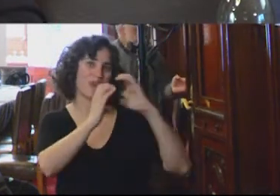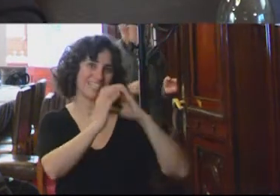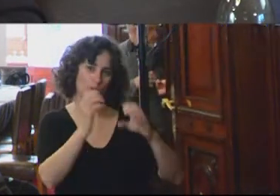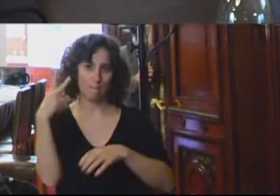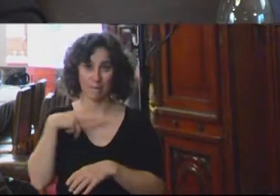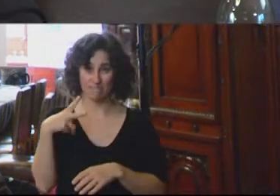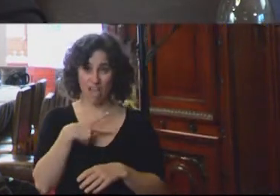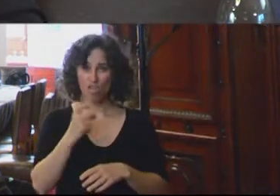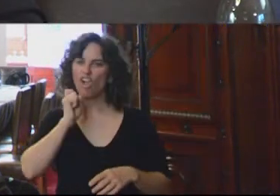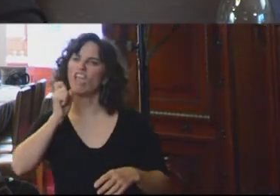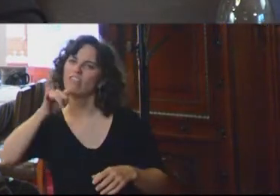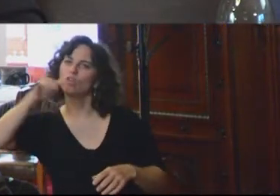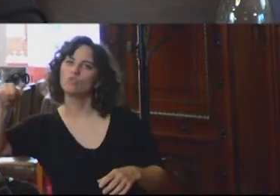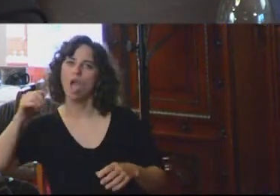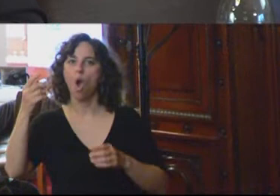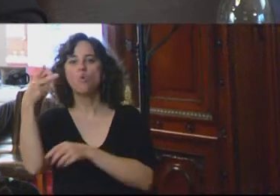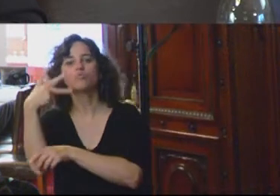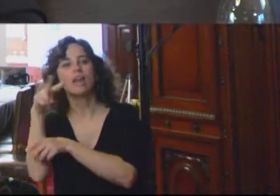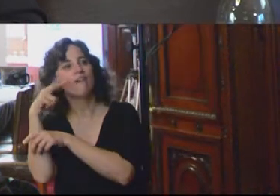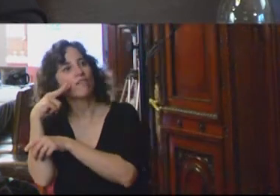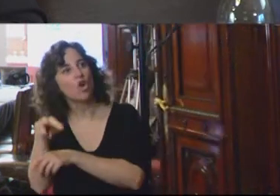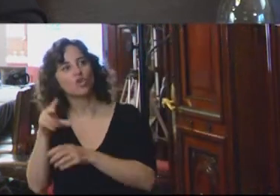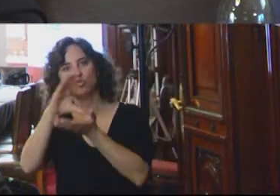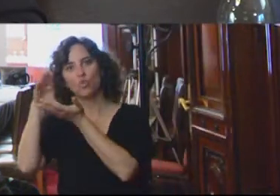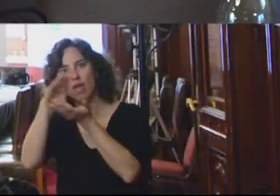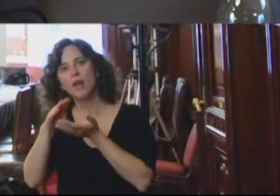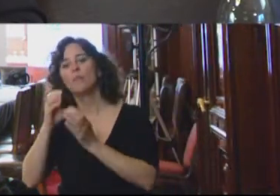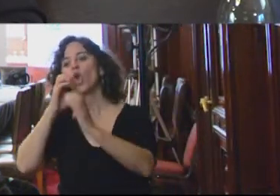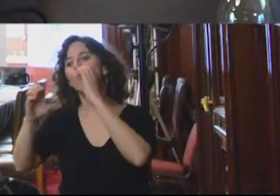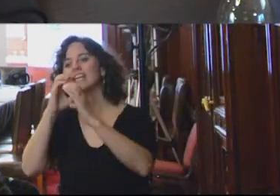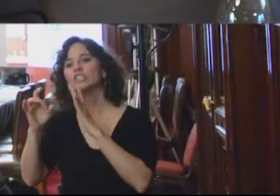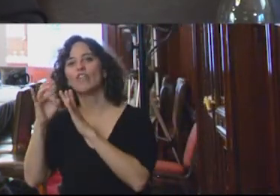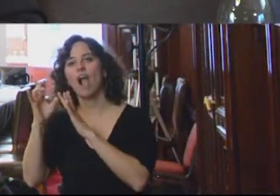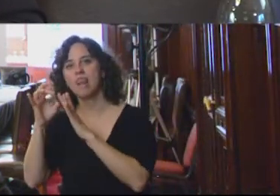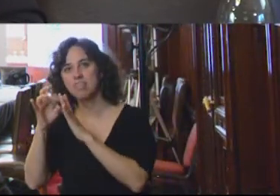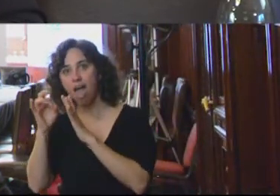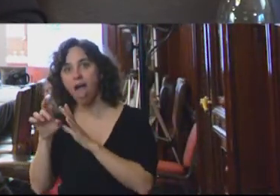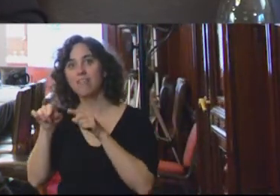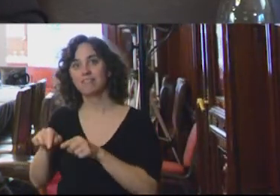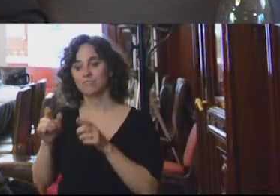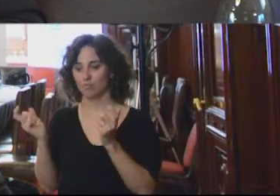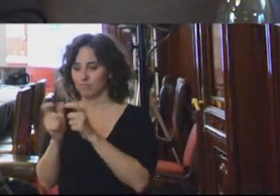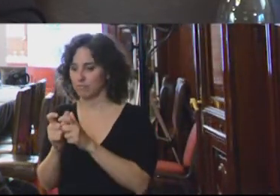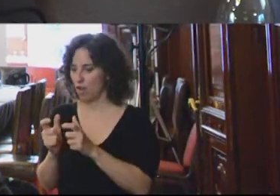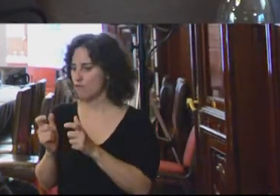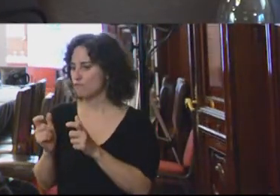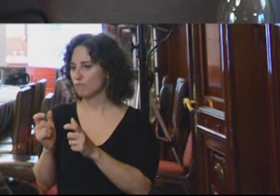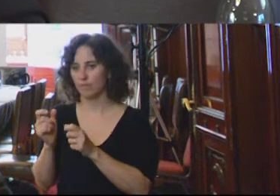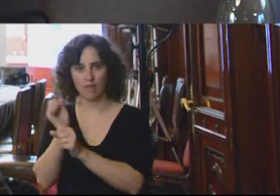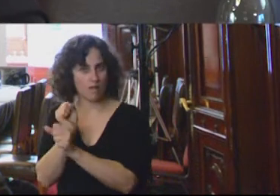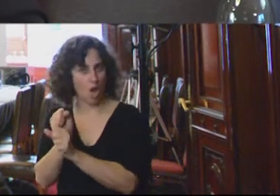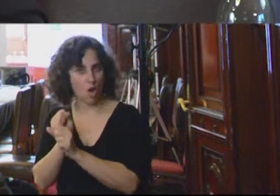el Observatorio Ciudadano por una Comunicación de Calidad, formado principalmente por funcionarios públicos